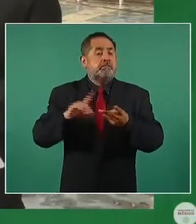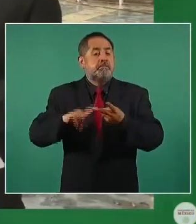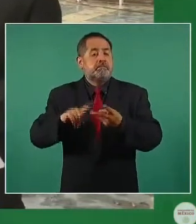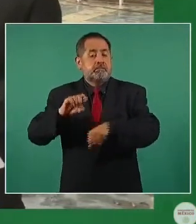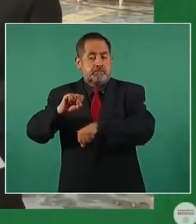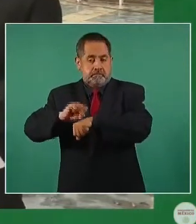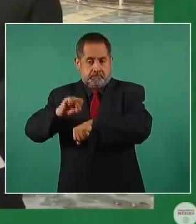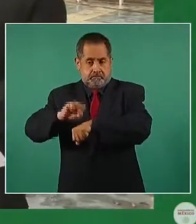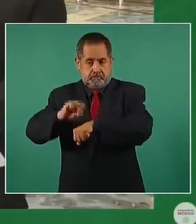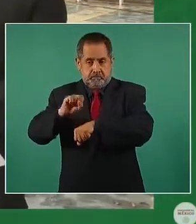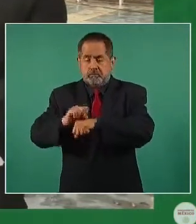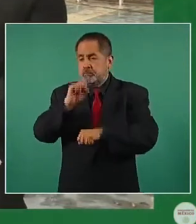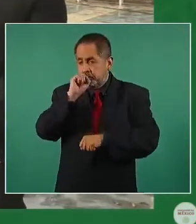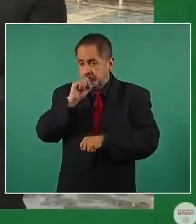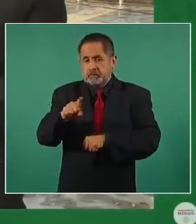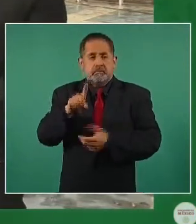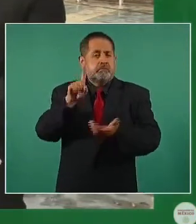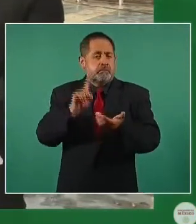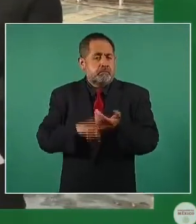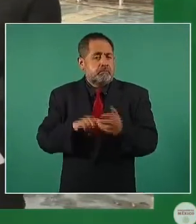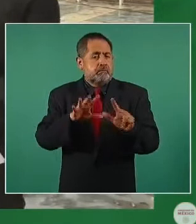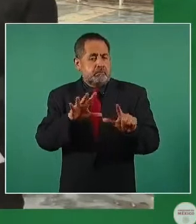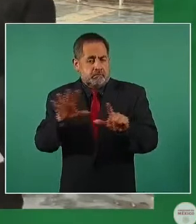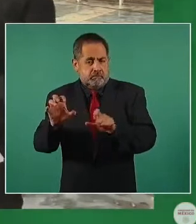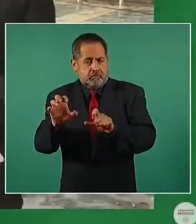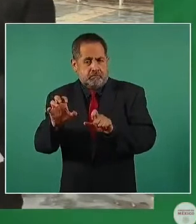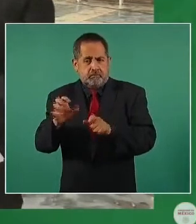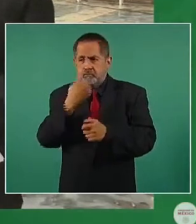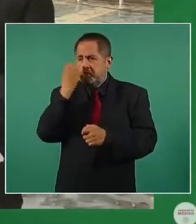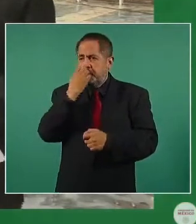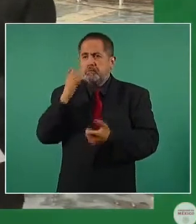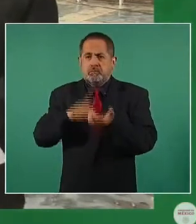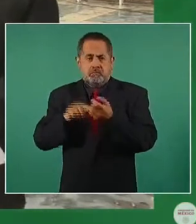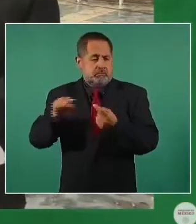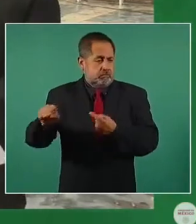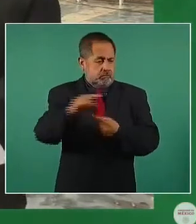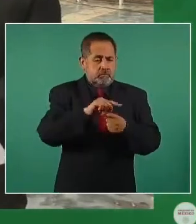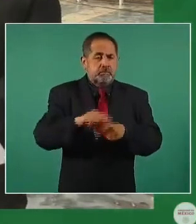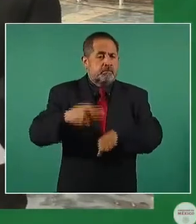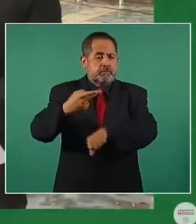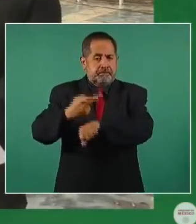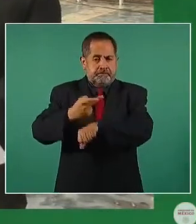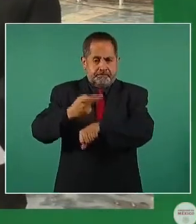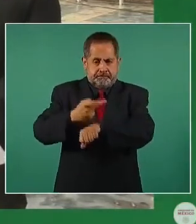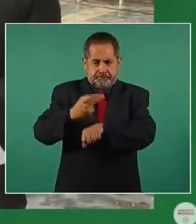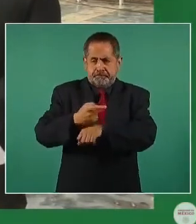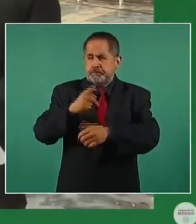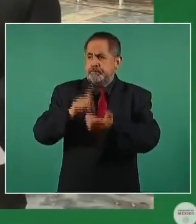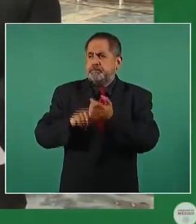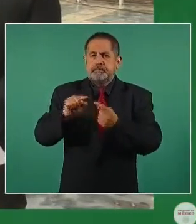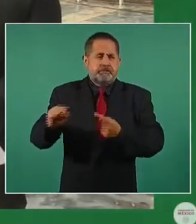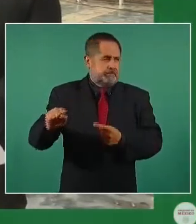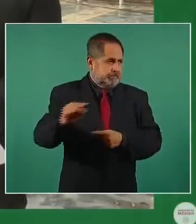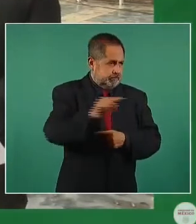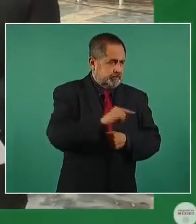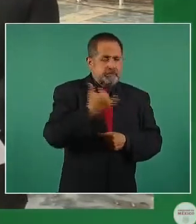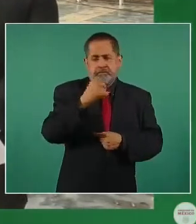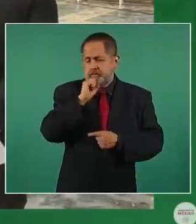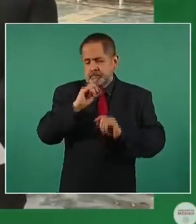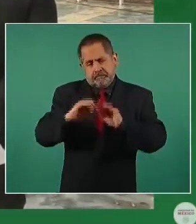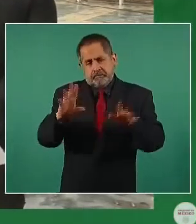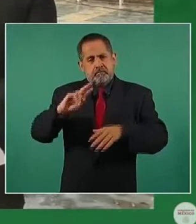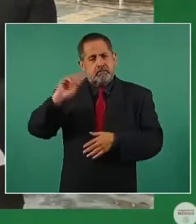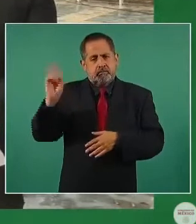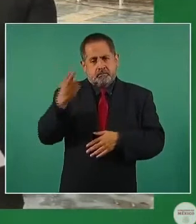secundaria con 1,700 planteles, nivel preparatoria y, por supuesto, nivel